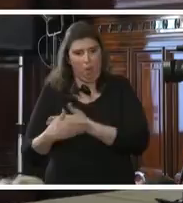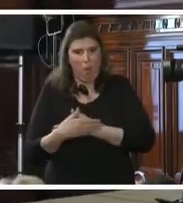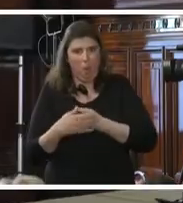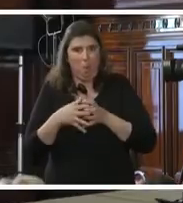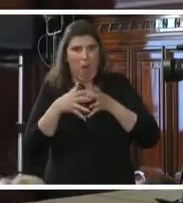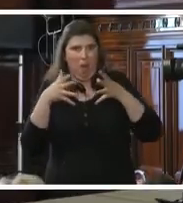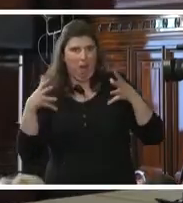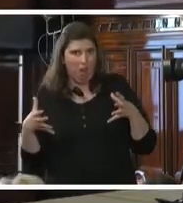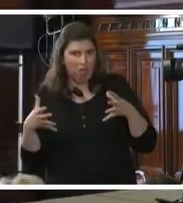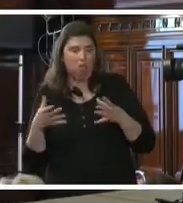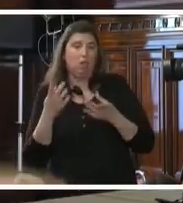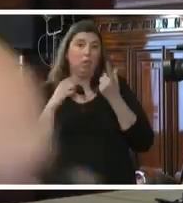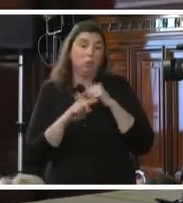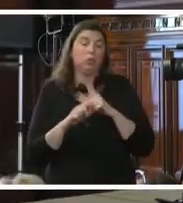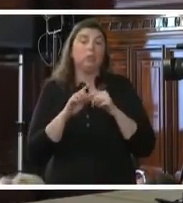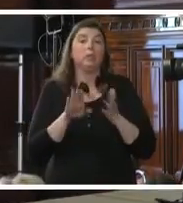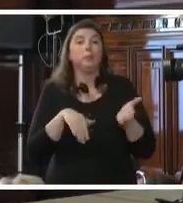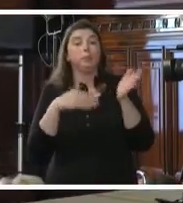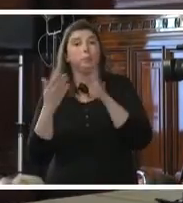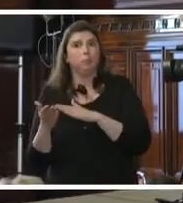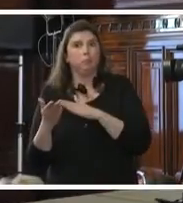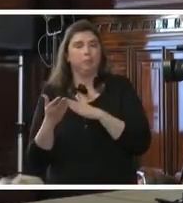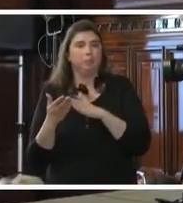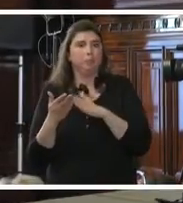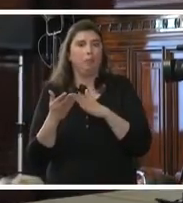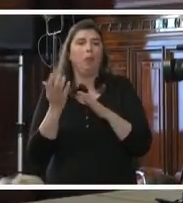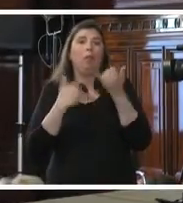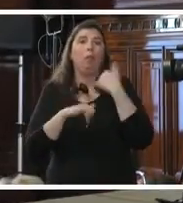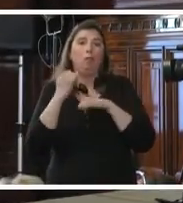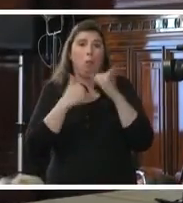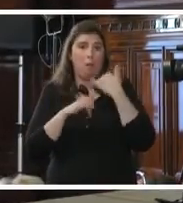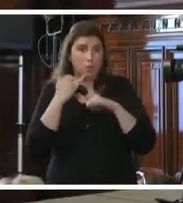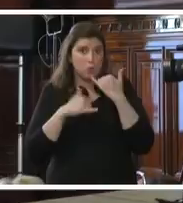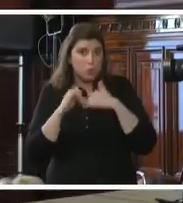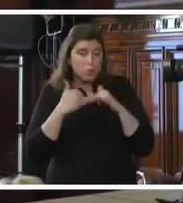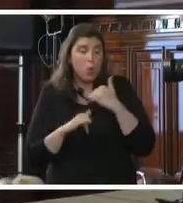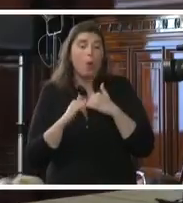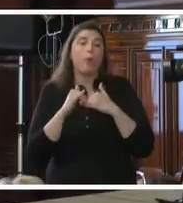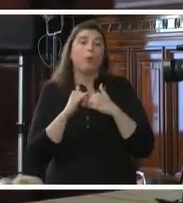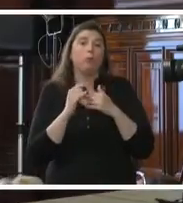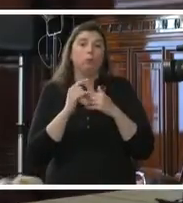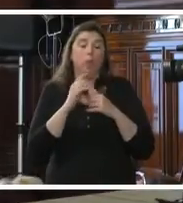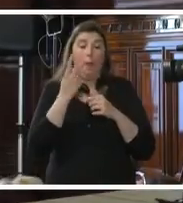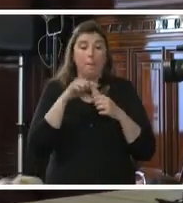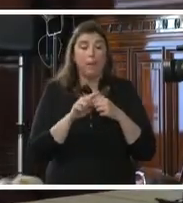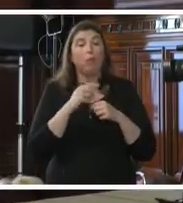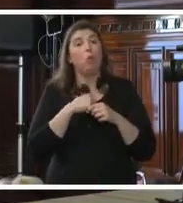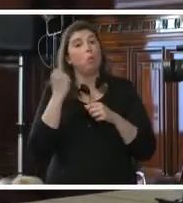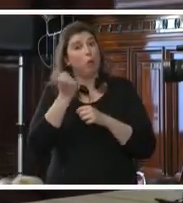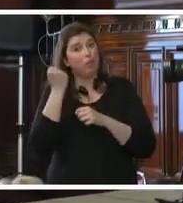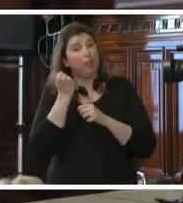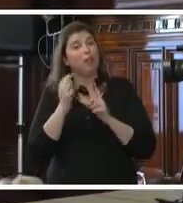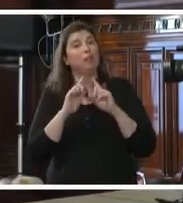lado, si llegamos a tener la información y poder tener los casos, creemos que también es muy importante